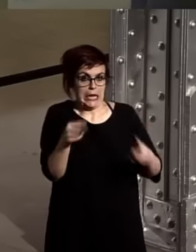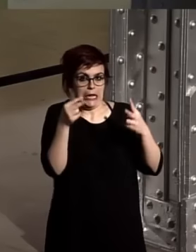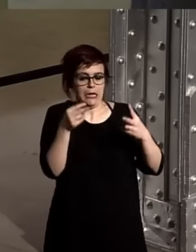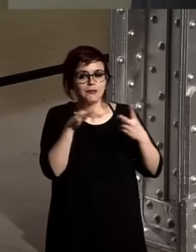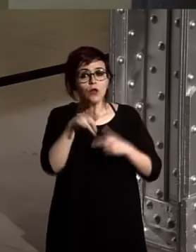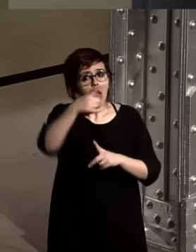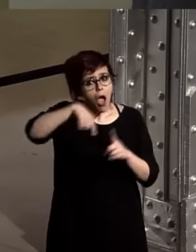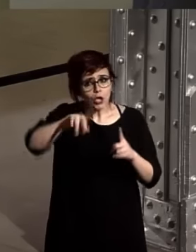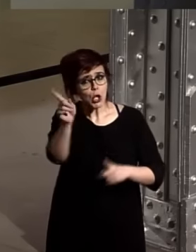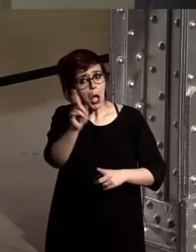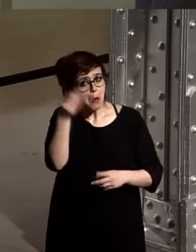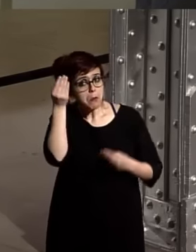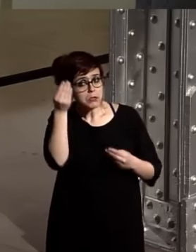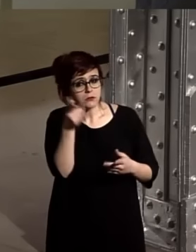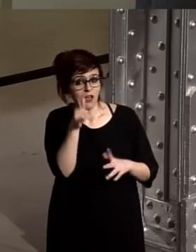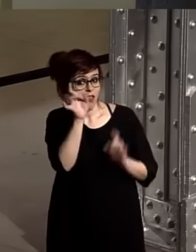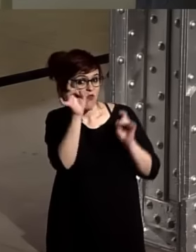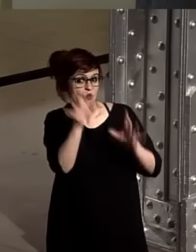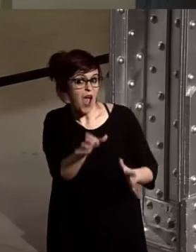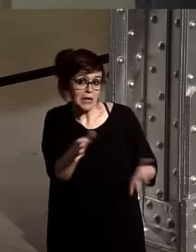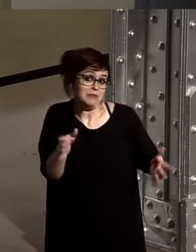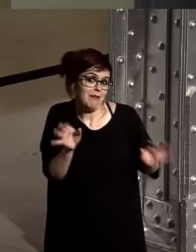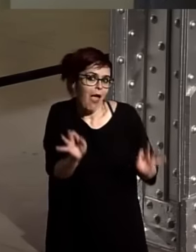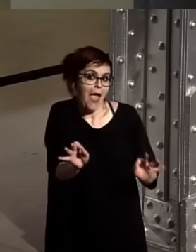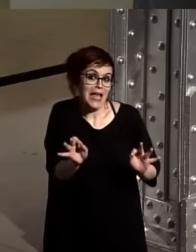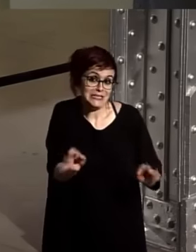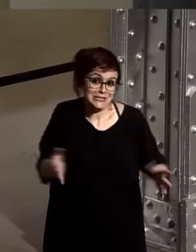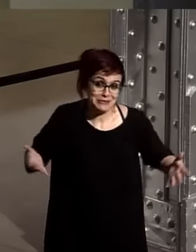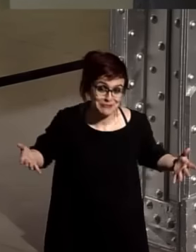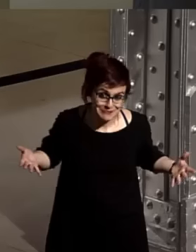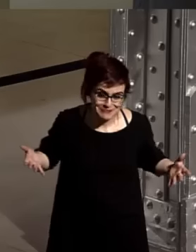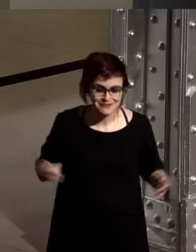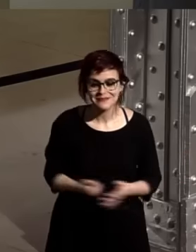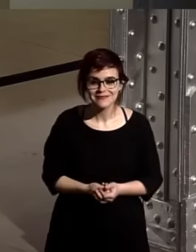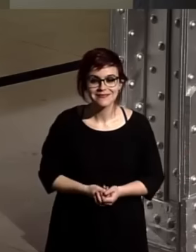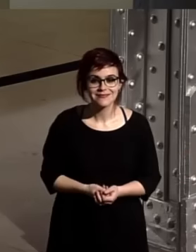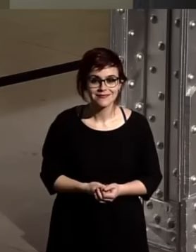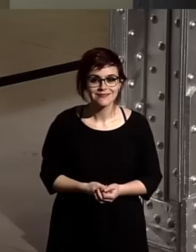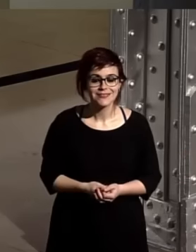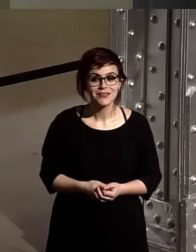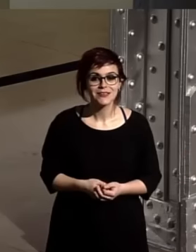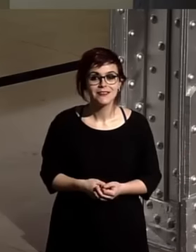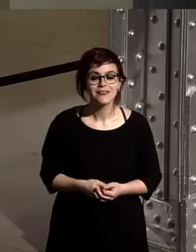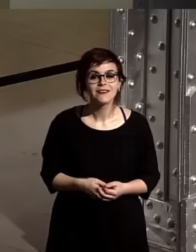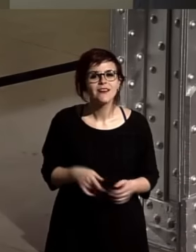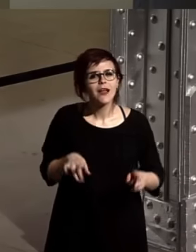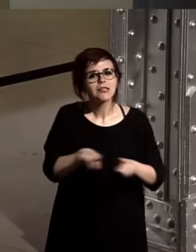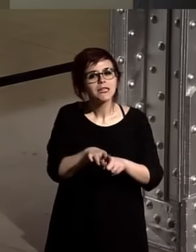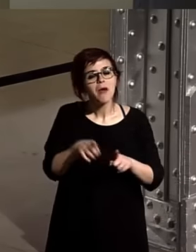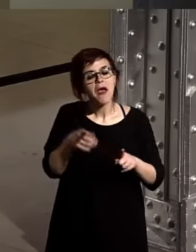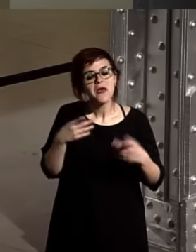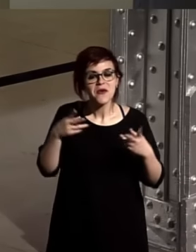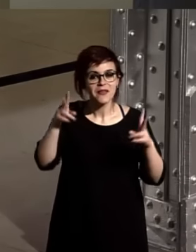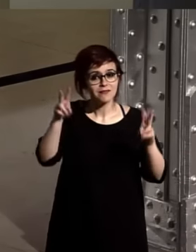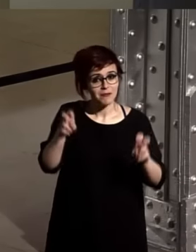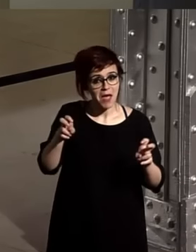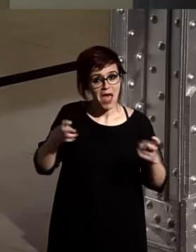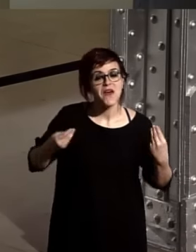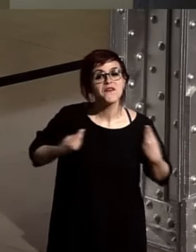todos los que están piensan pues estás clavado Nada luego le pasas el filtro belleza y ya te quedas fantástico y en lo en lo de la vida